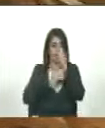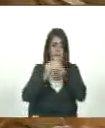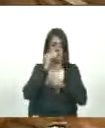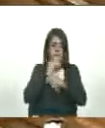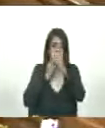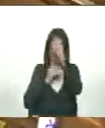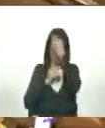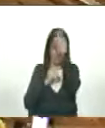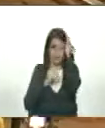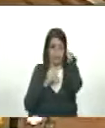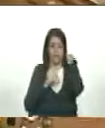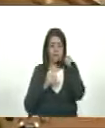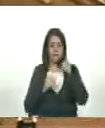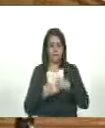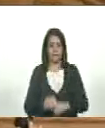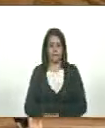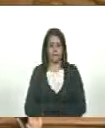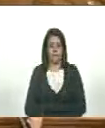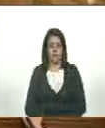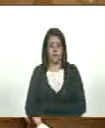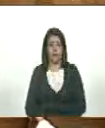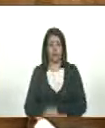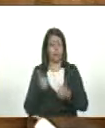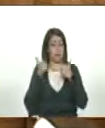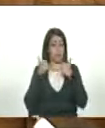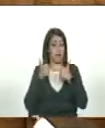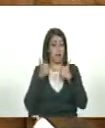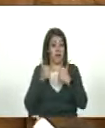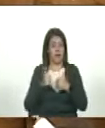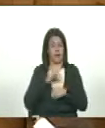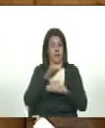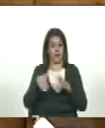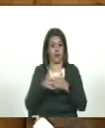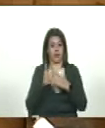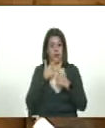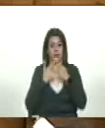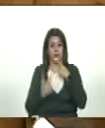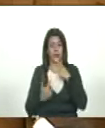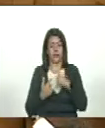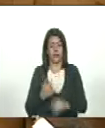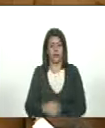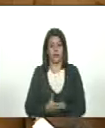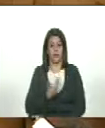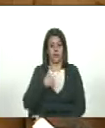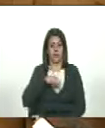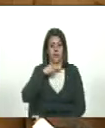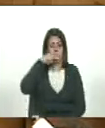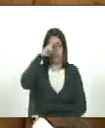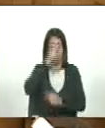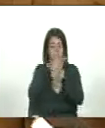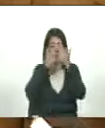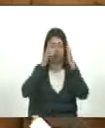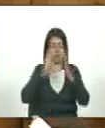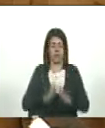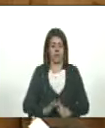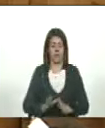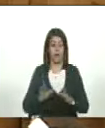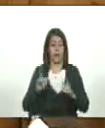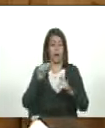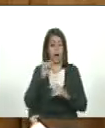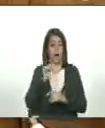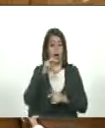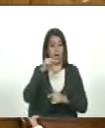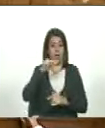alimentación. El estado de bienestar, como lo concibió nuestro padre libertador en